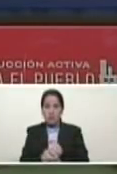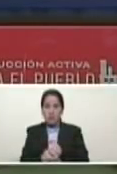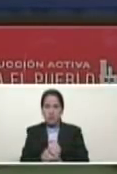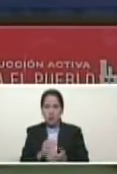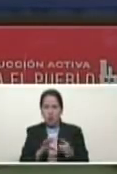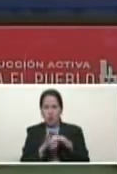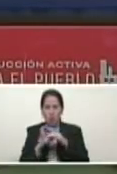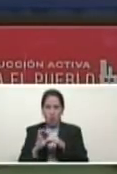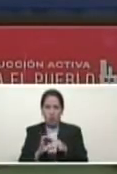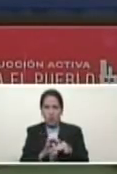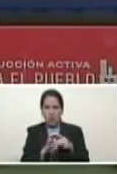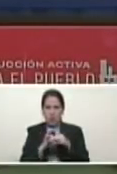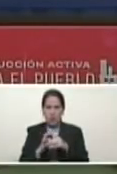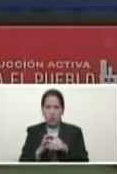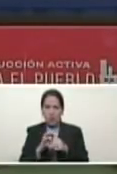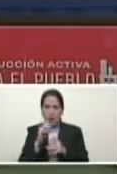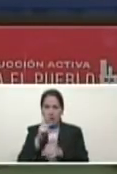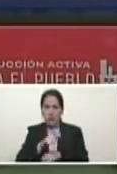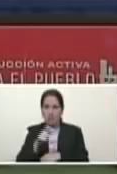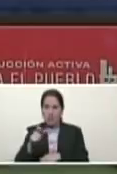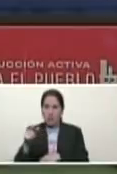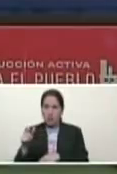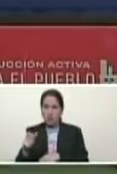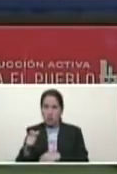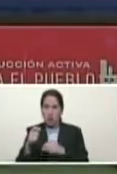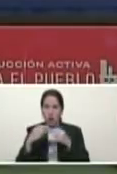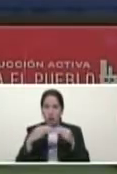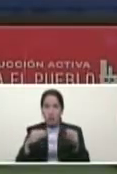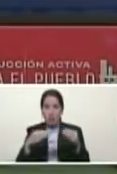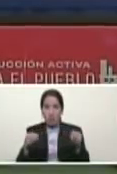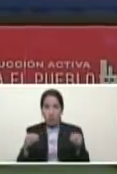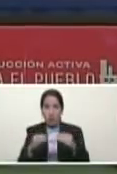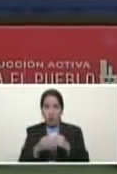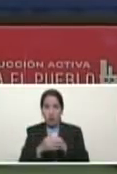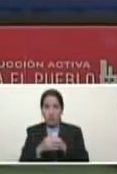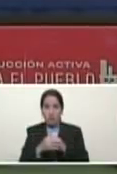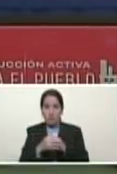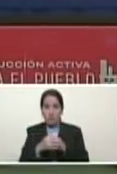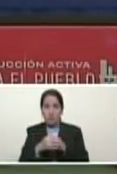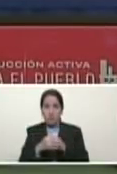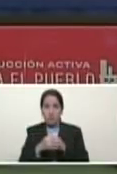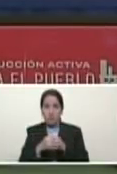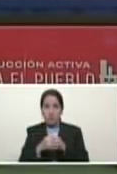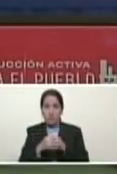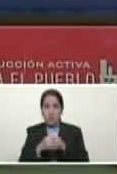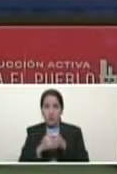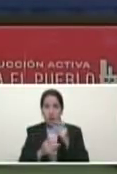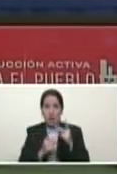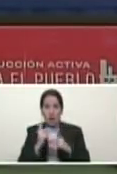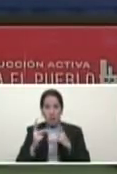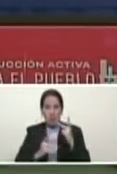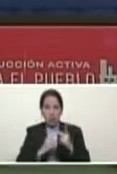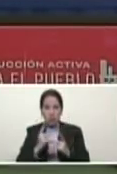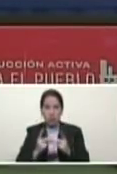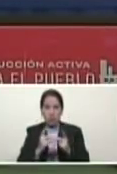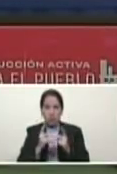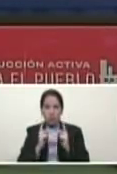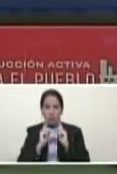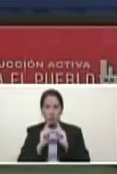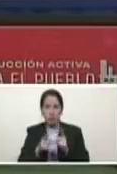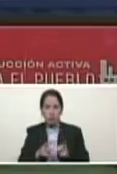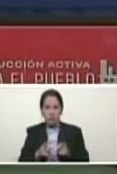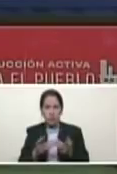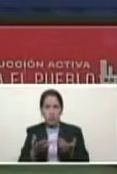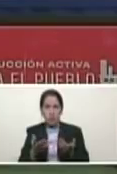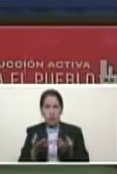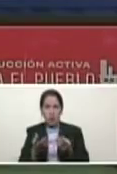militares, populares y continuar en el camino de la producción y la Venezuela potencia, la Venezuela productiva,